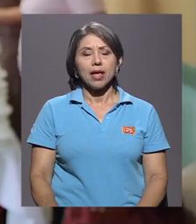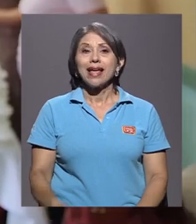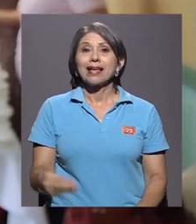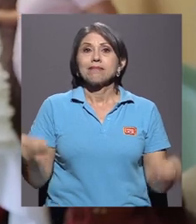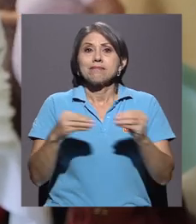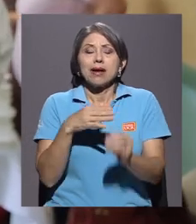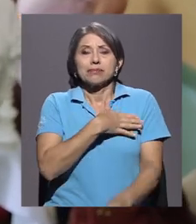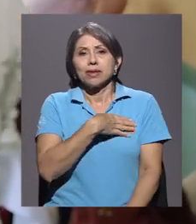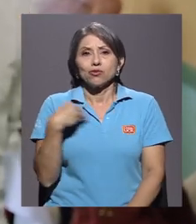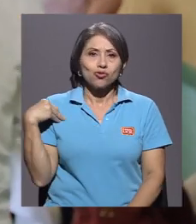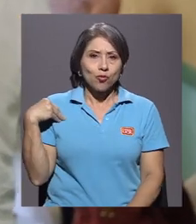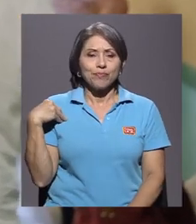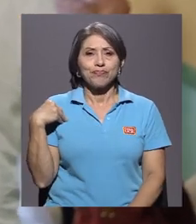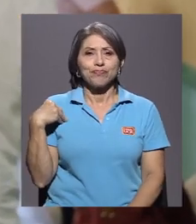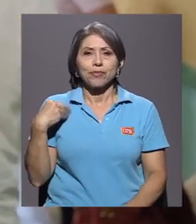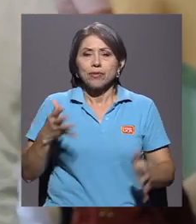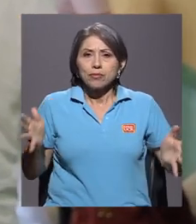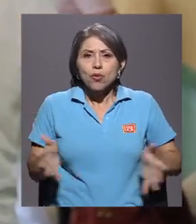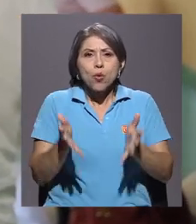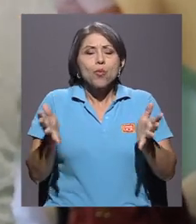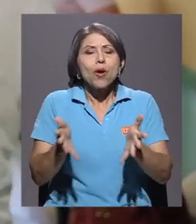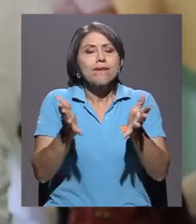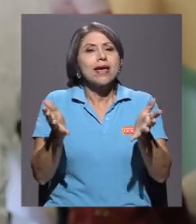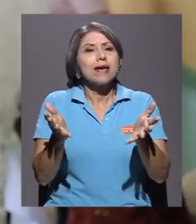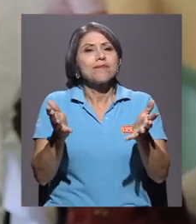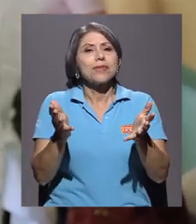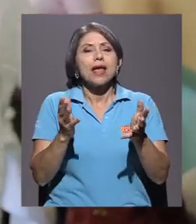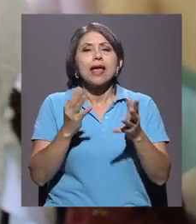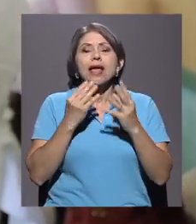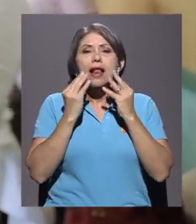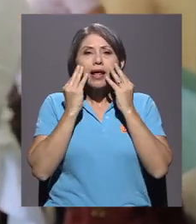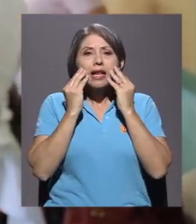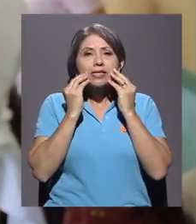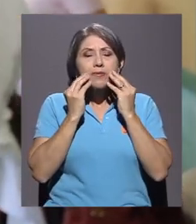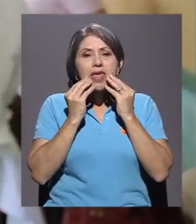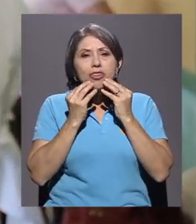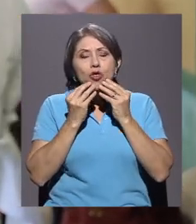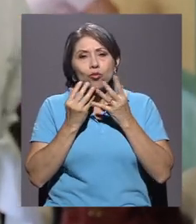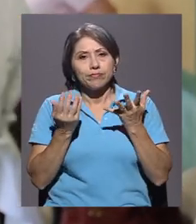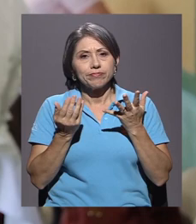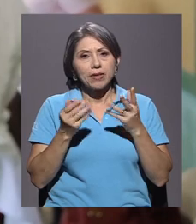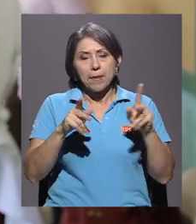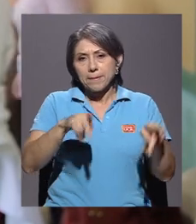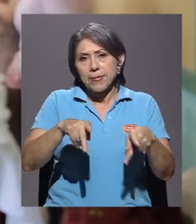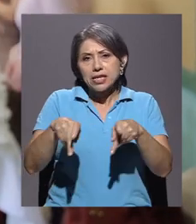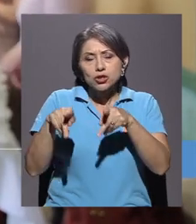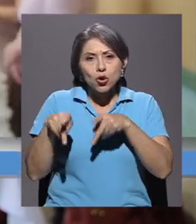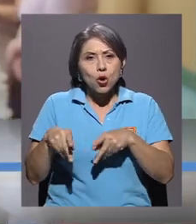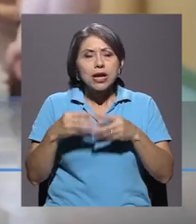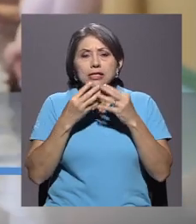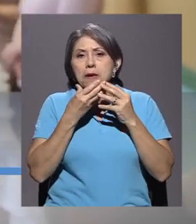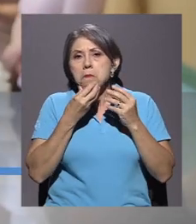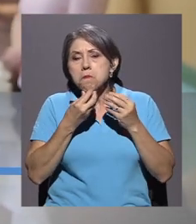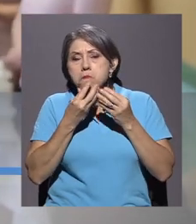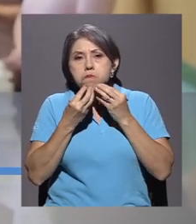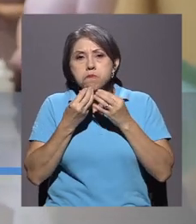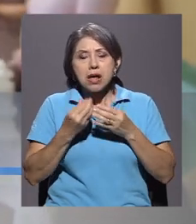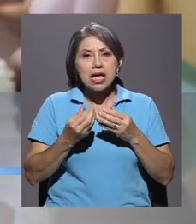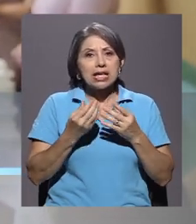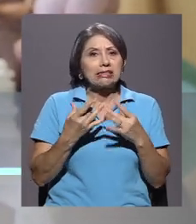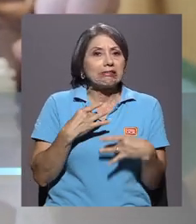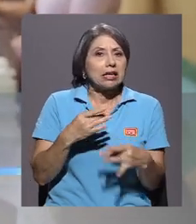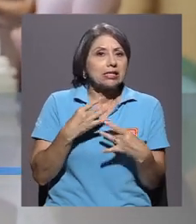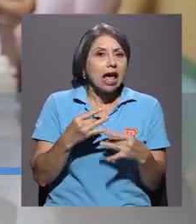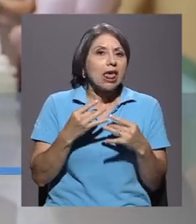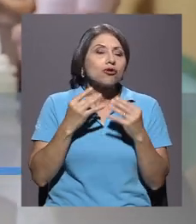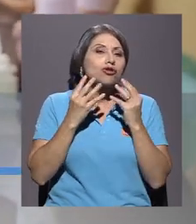fue el de que promueve el crecimiento facial. Entonces, para las personas que están interesados como en que les